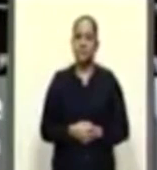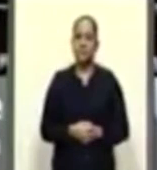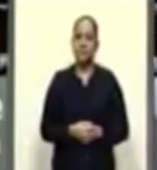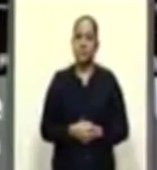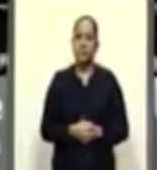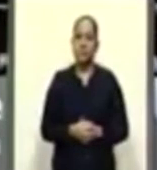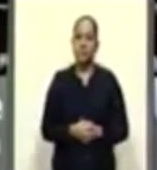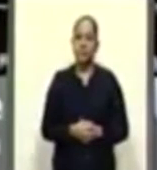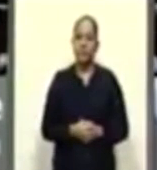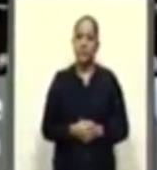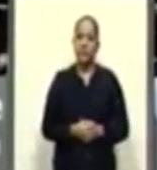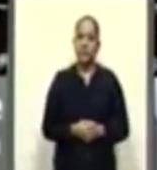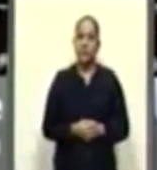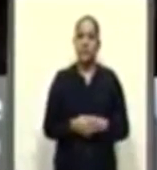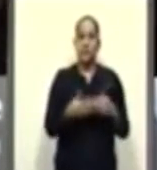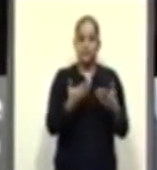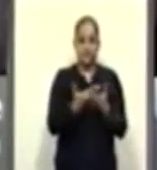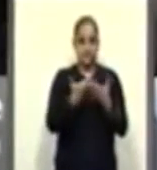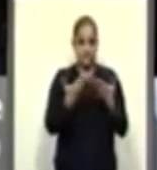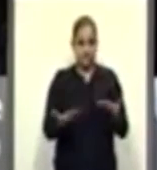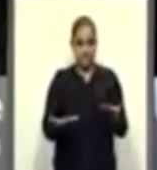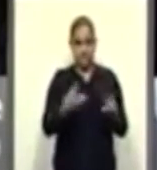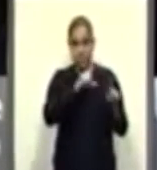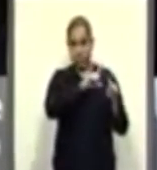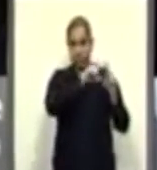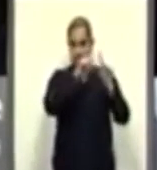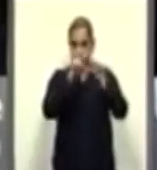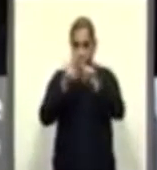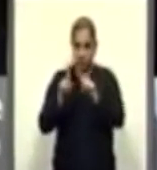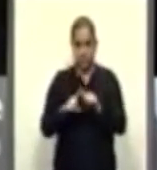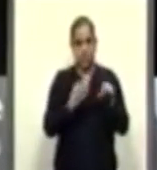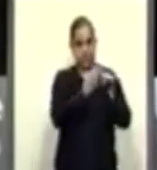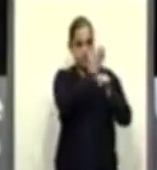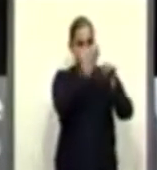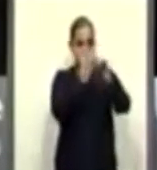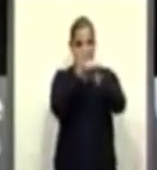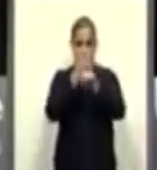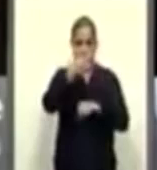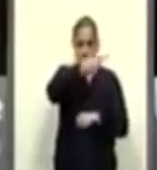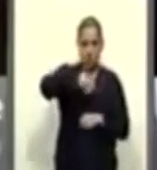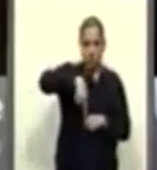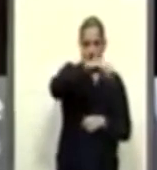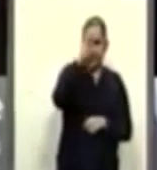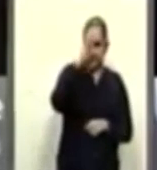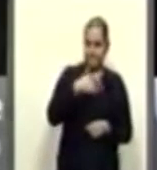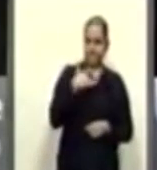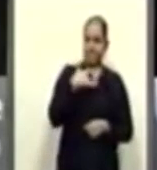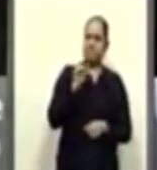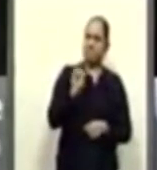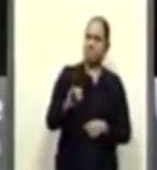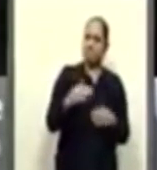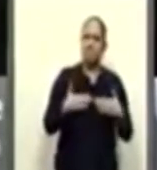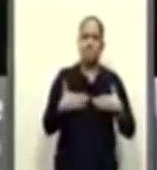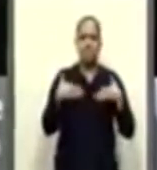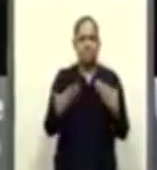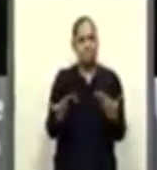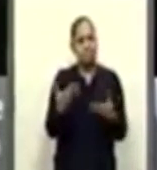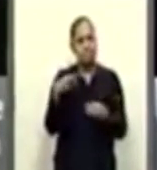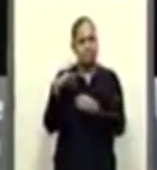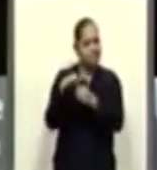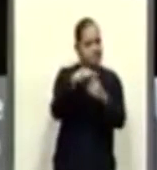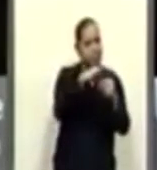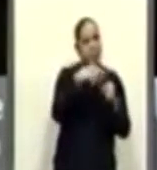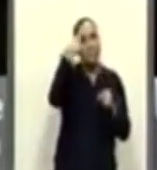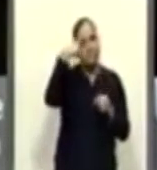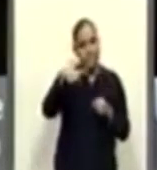Han dado el aval diversos congresos locales para que el Distrito Federal se convierta en